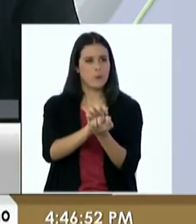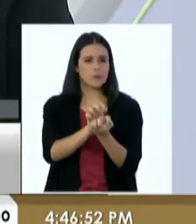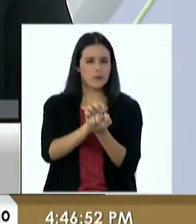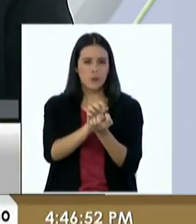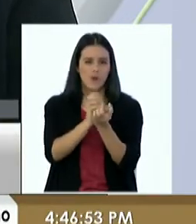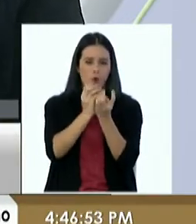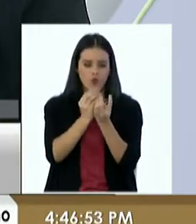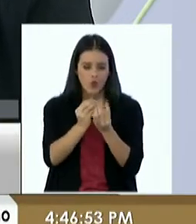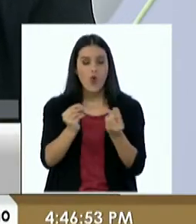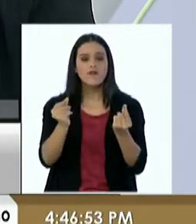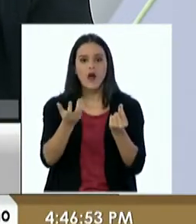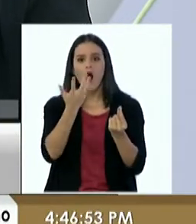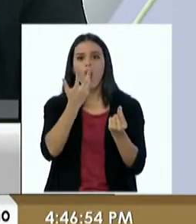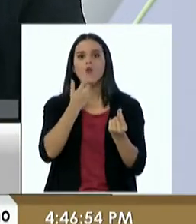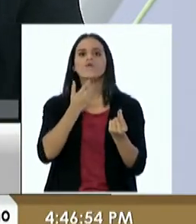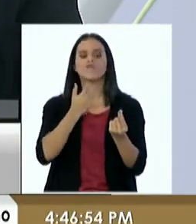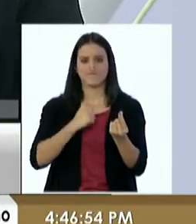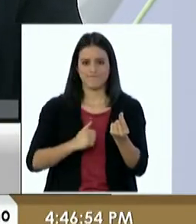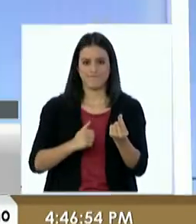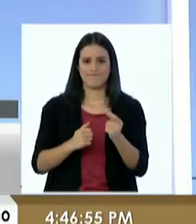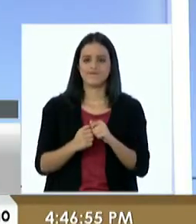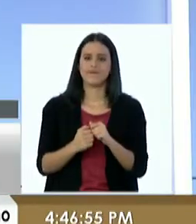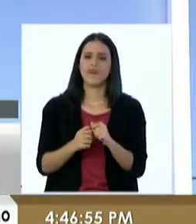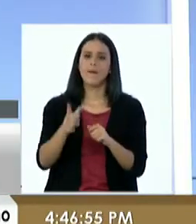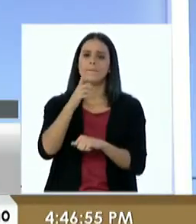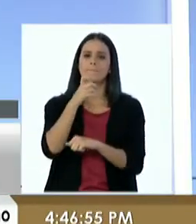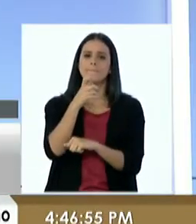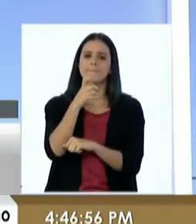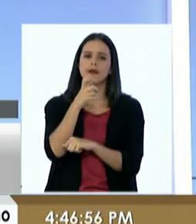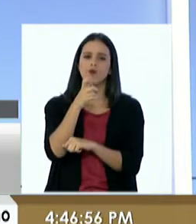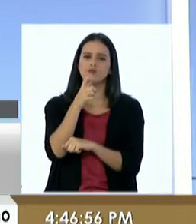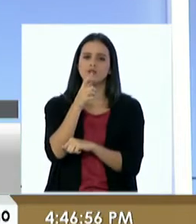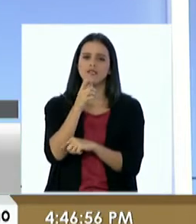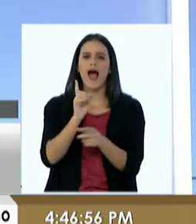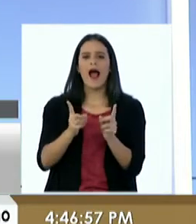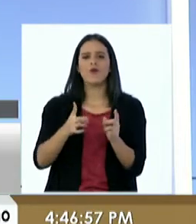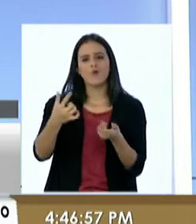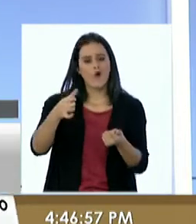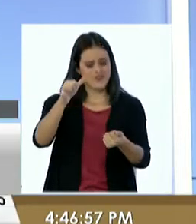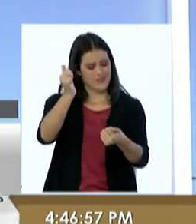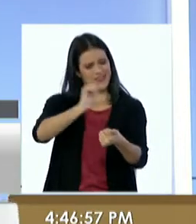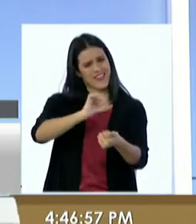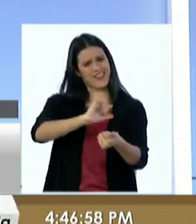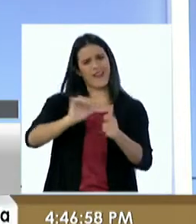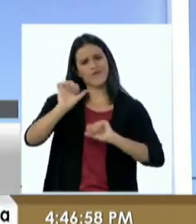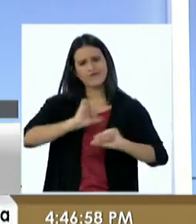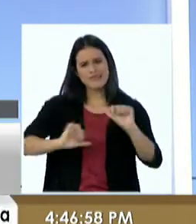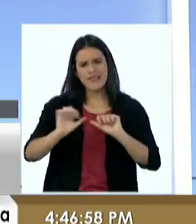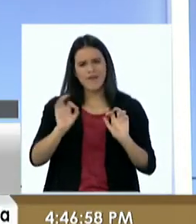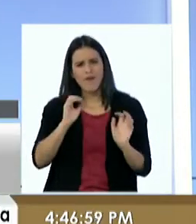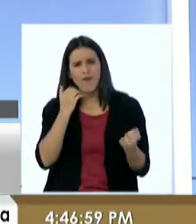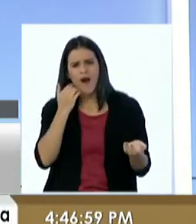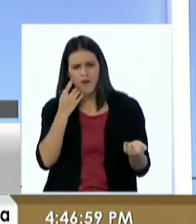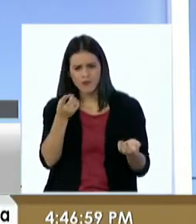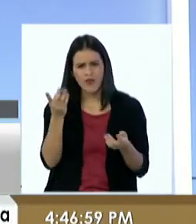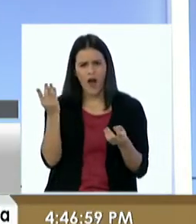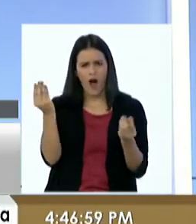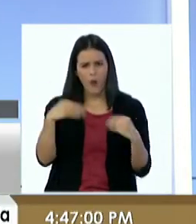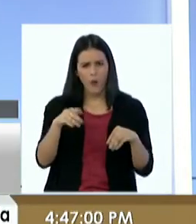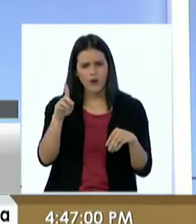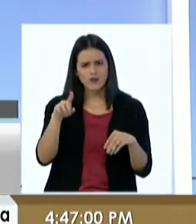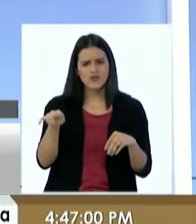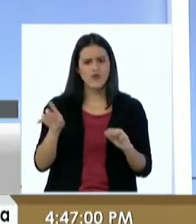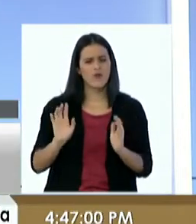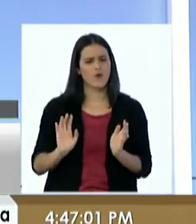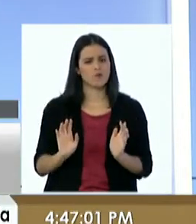luego de deglutir con respecto a las fórmulas como alimentación complementaria no exclusiva qué opina usted